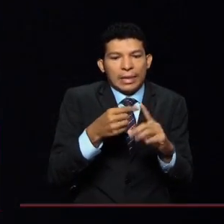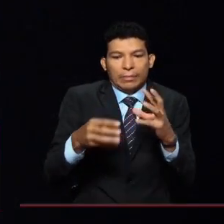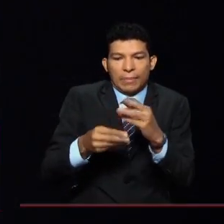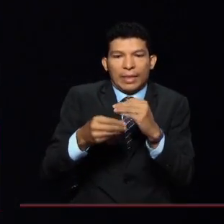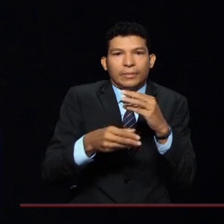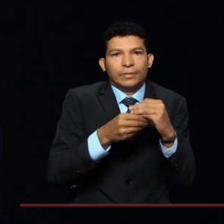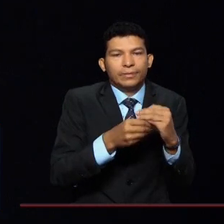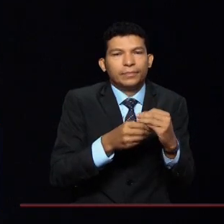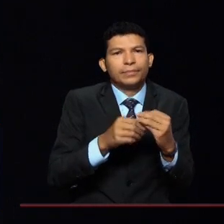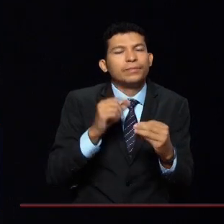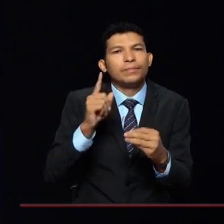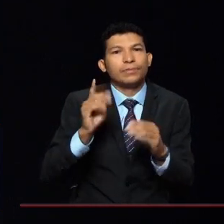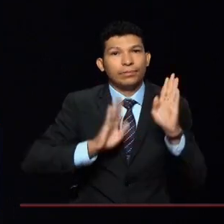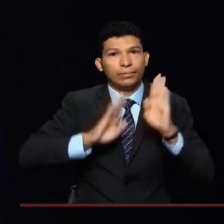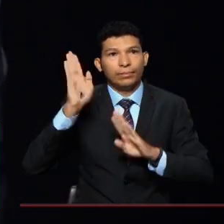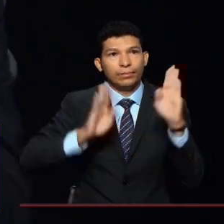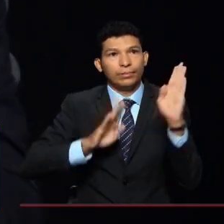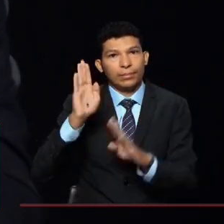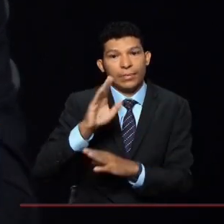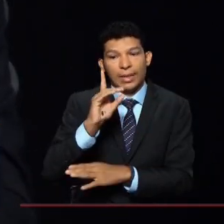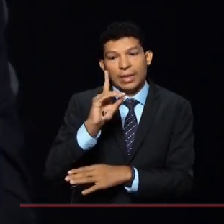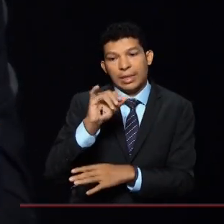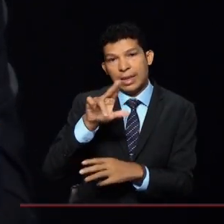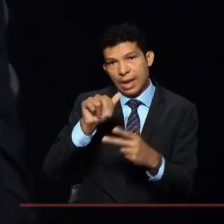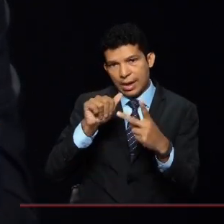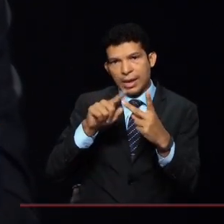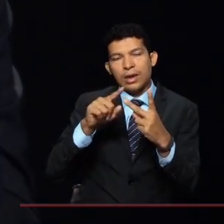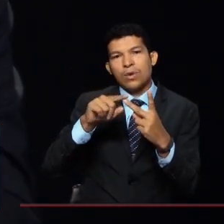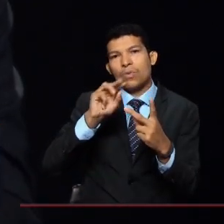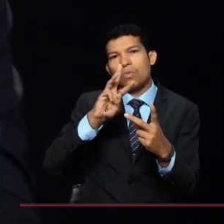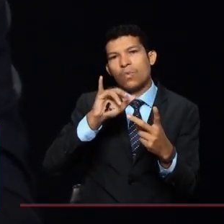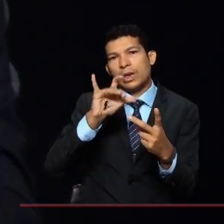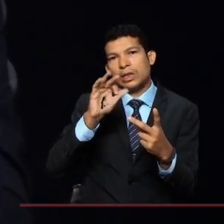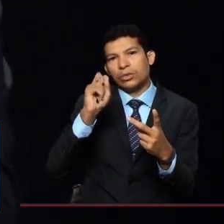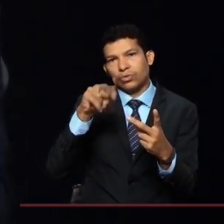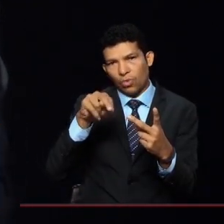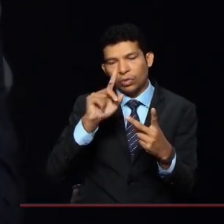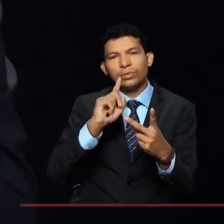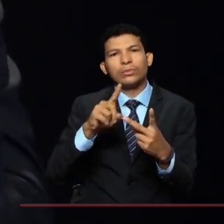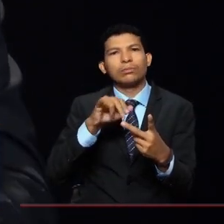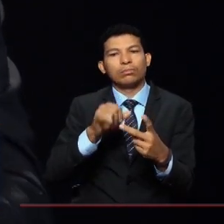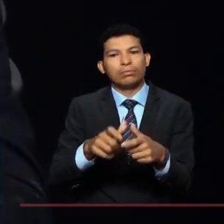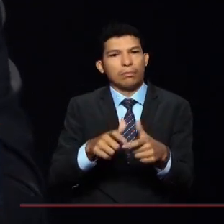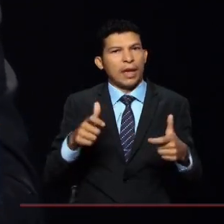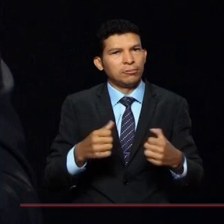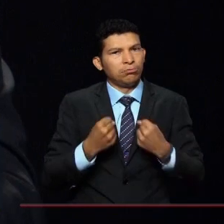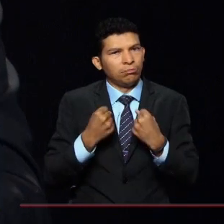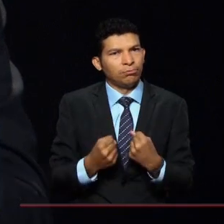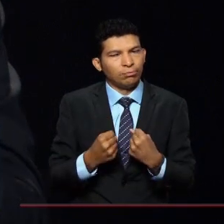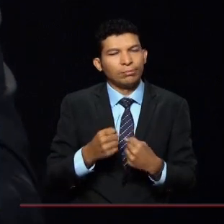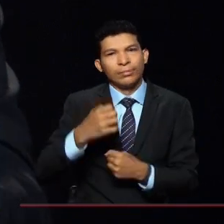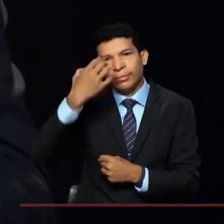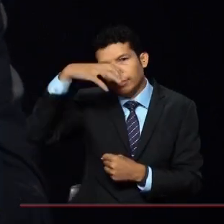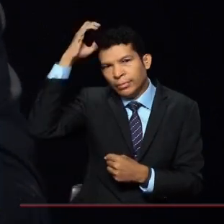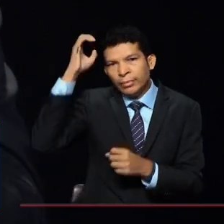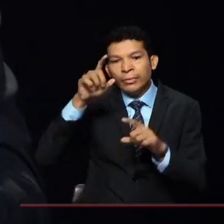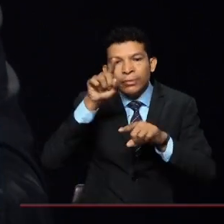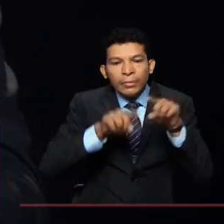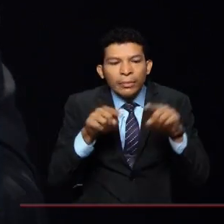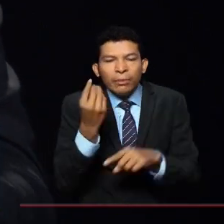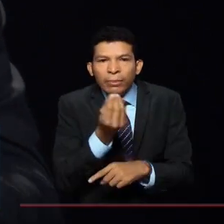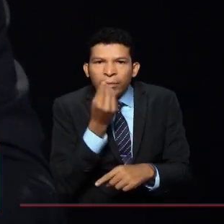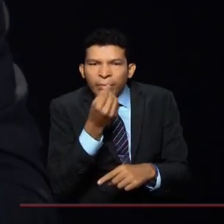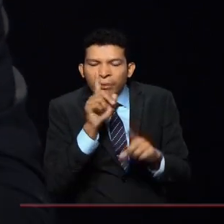opinión, que este tipo de candidatos como Diana y Wilson le ayudan a afianzar a Alejandro Eder, pero también seguramente algunos